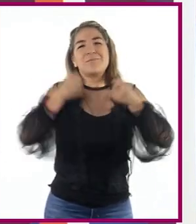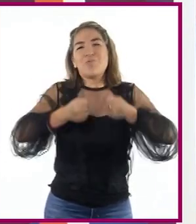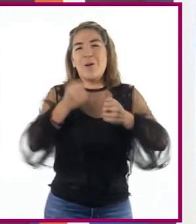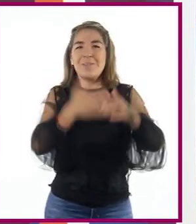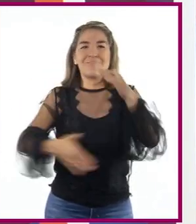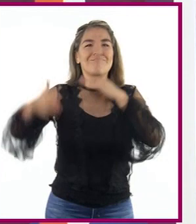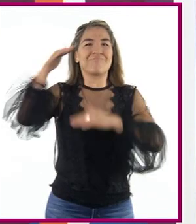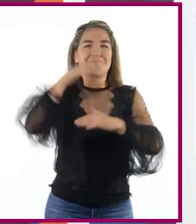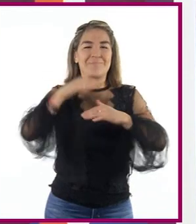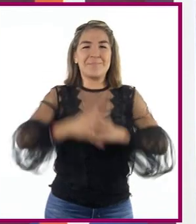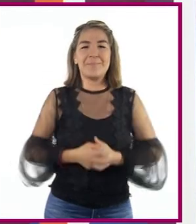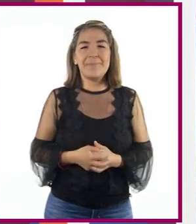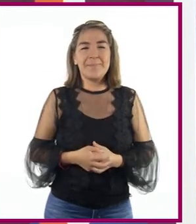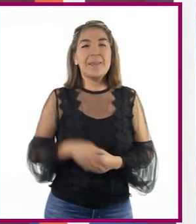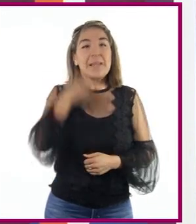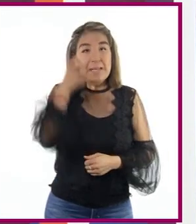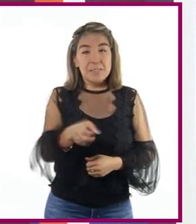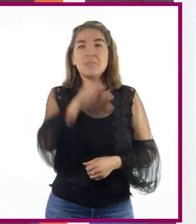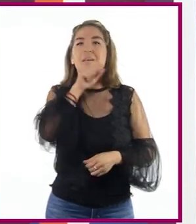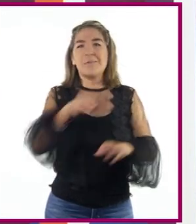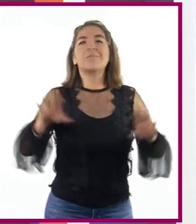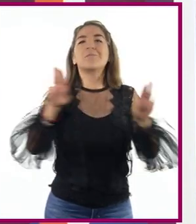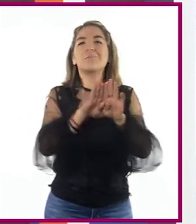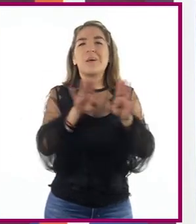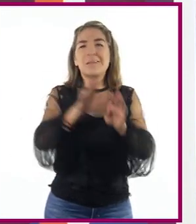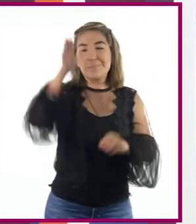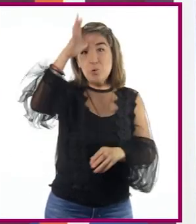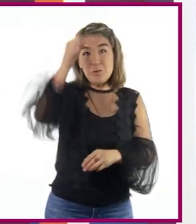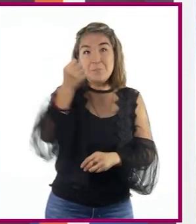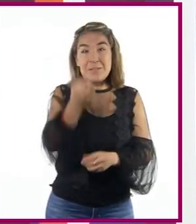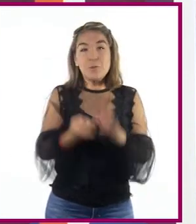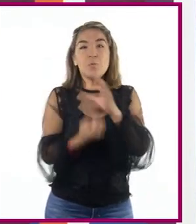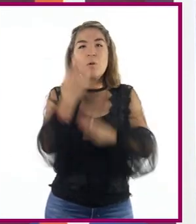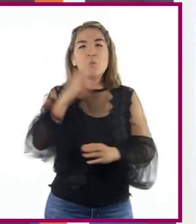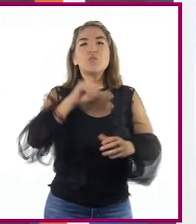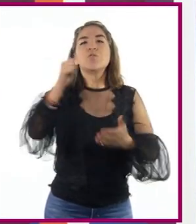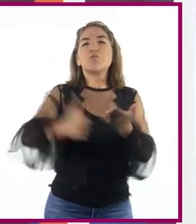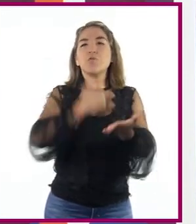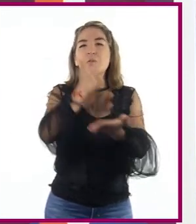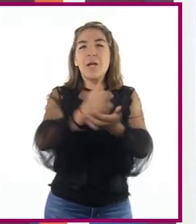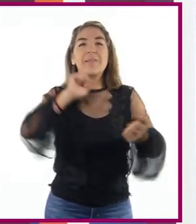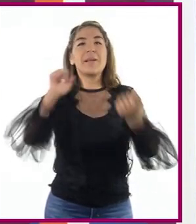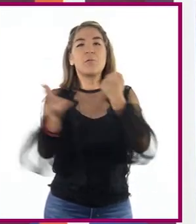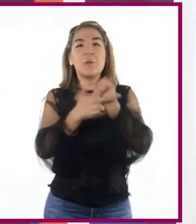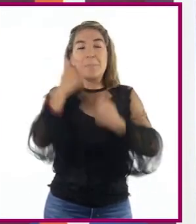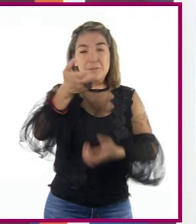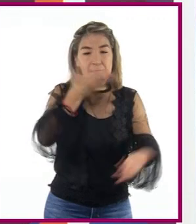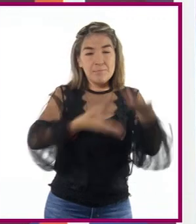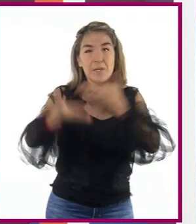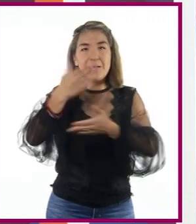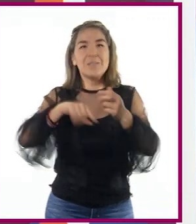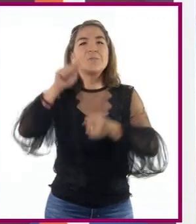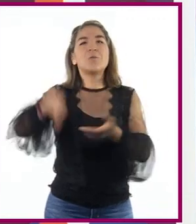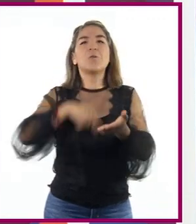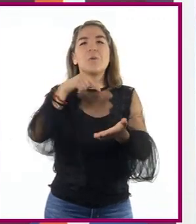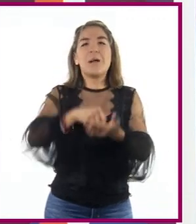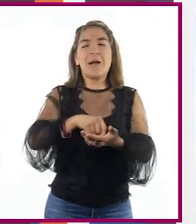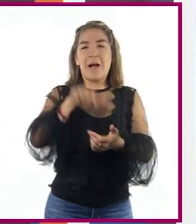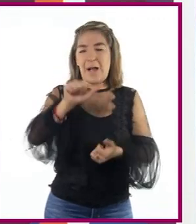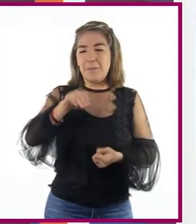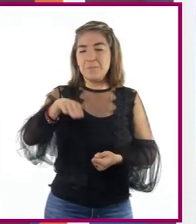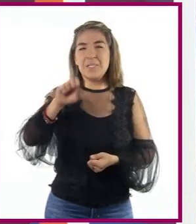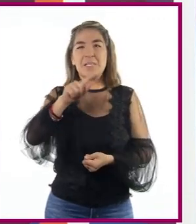las individualidades. Así nació el concepto de ciudadanía europea en el Tratado de Ámsterdam, firmado